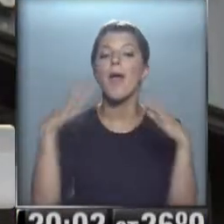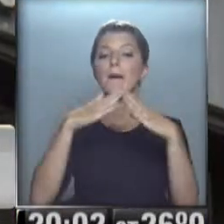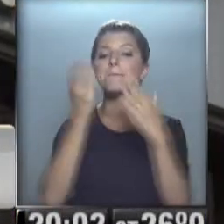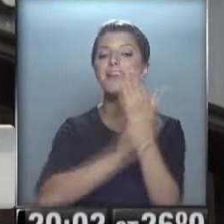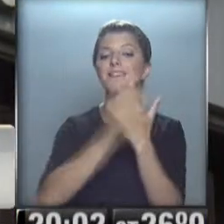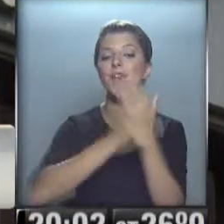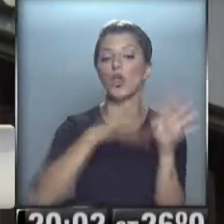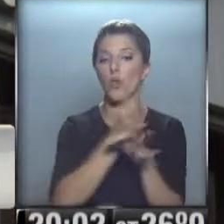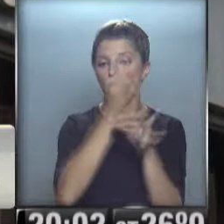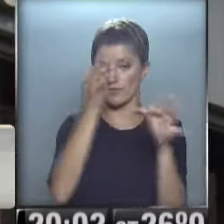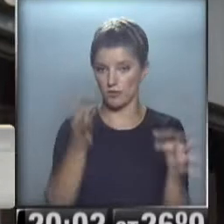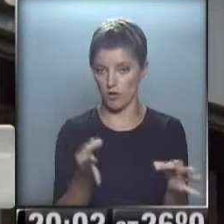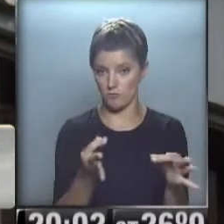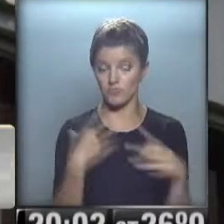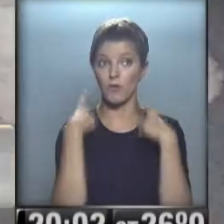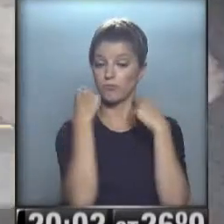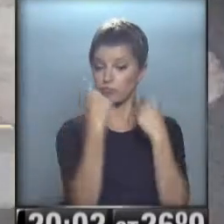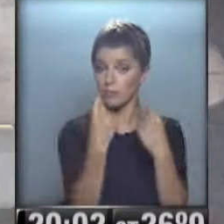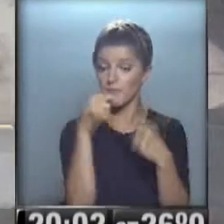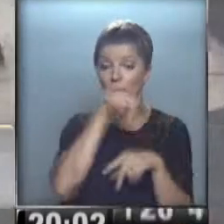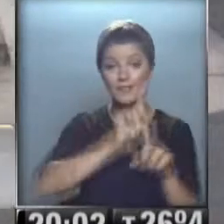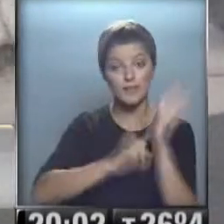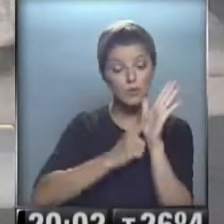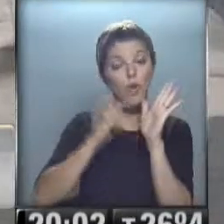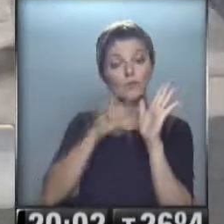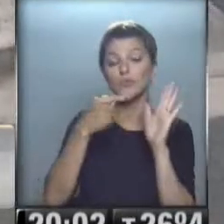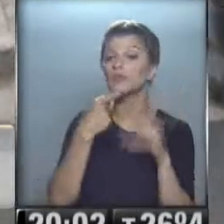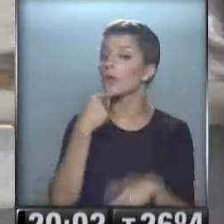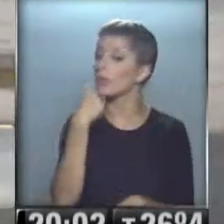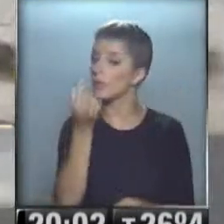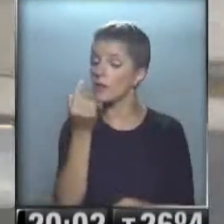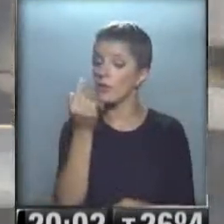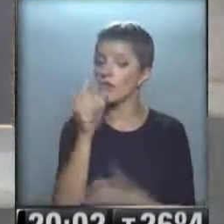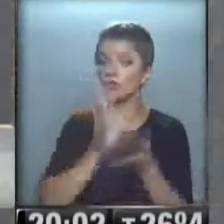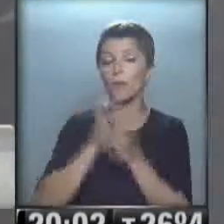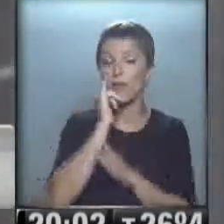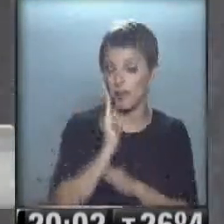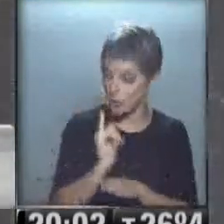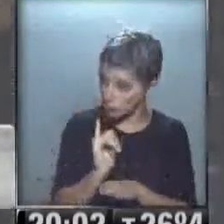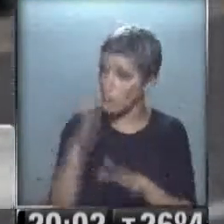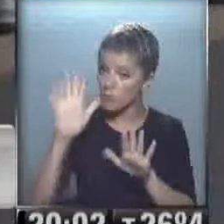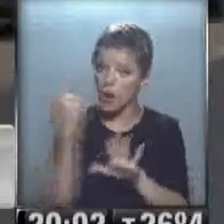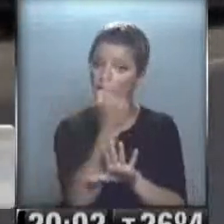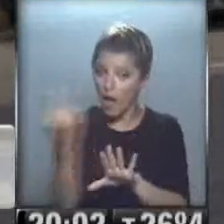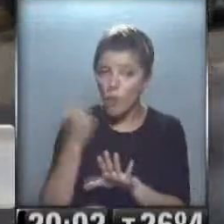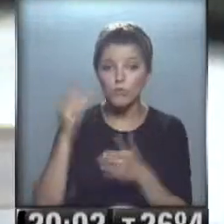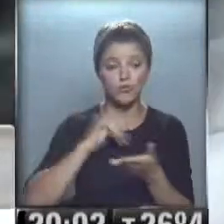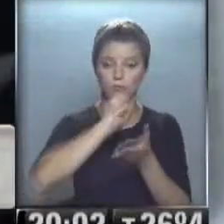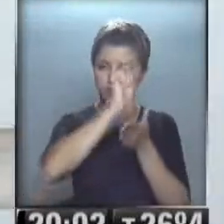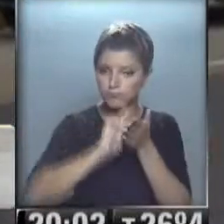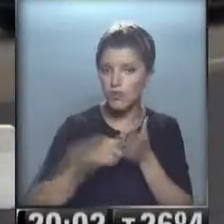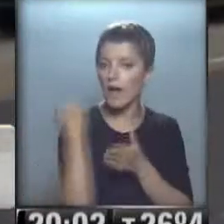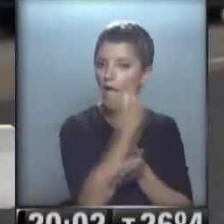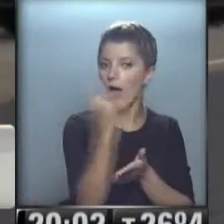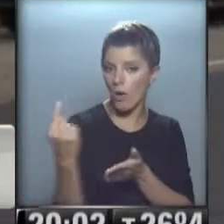porteño el titular de esa cartera esteban bullrich salió al cruce de las denuncias y aseguró que atender a los reclamos de manera personalizada